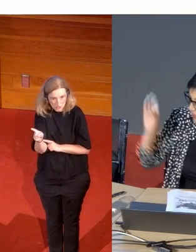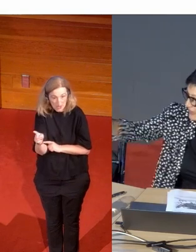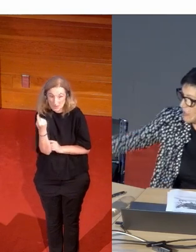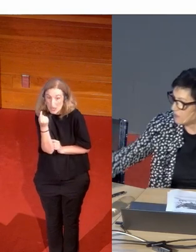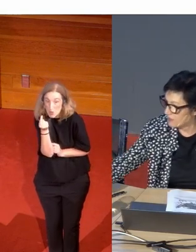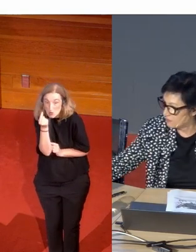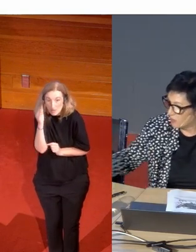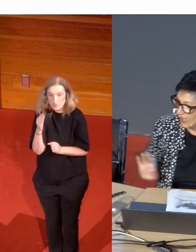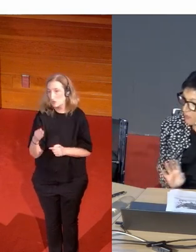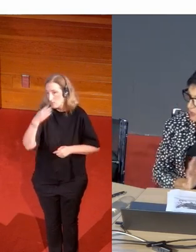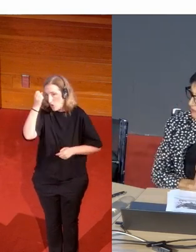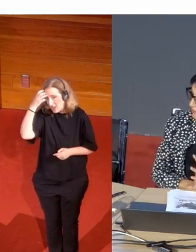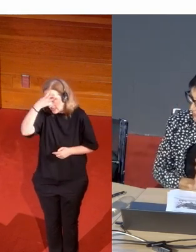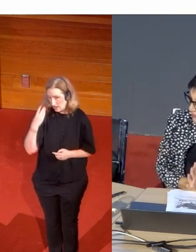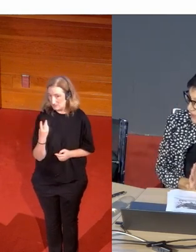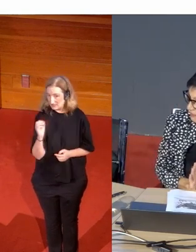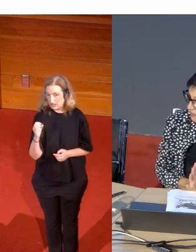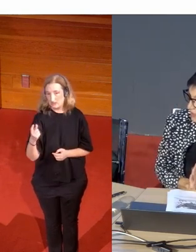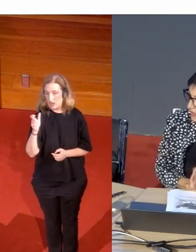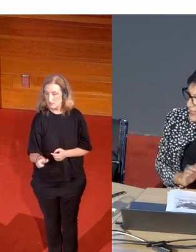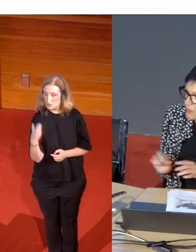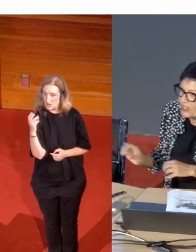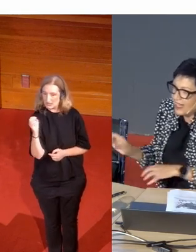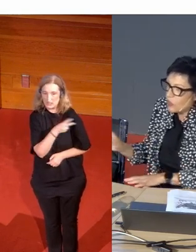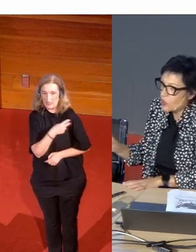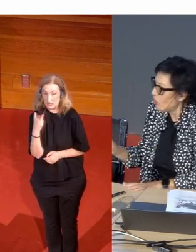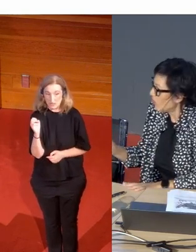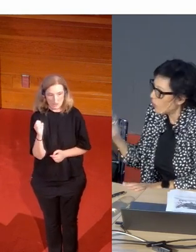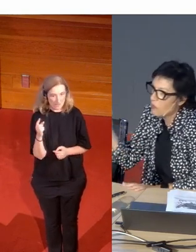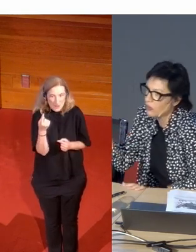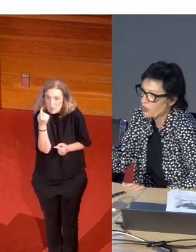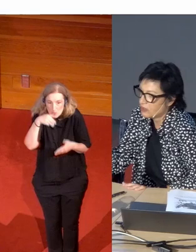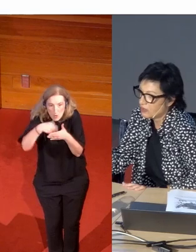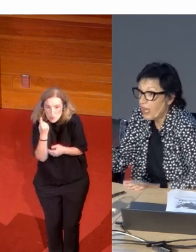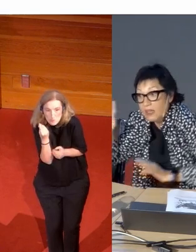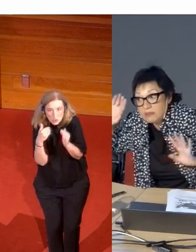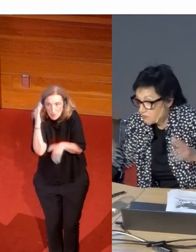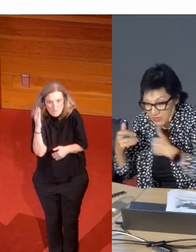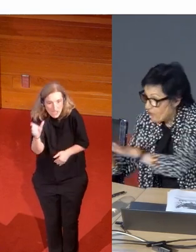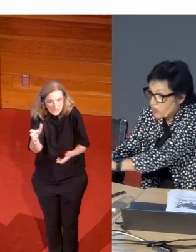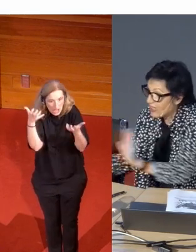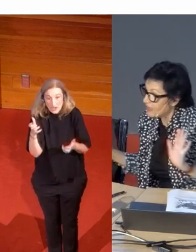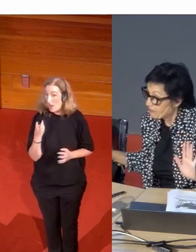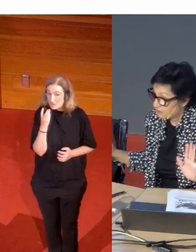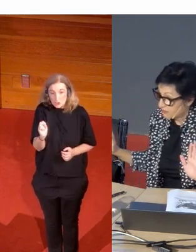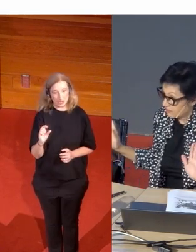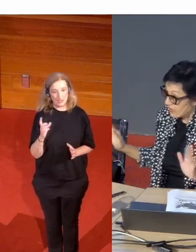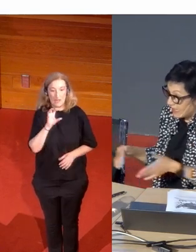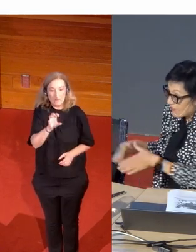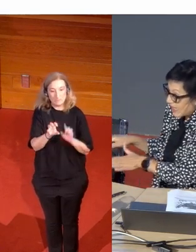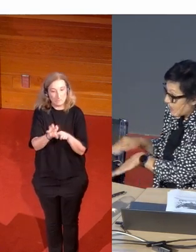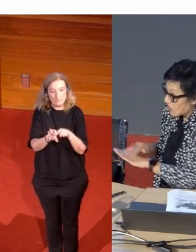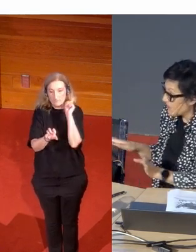para Donald Trump por ejemplo eh dice ya pero es que ha ganado solo por un voto Ah se llevan los 30